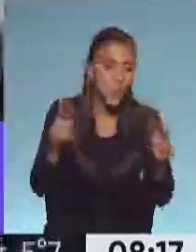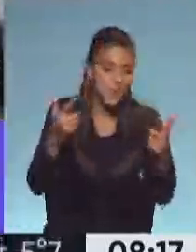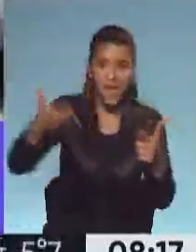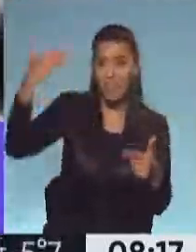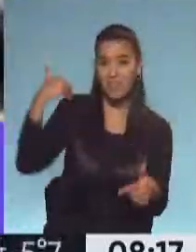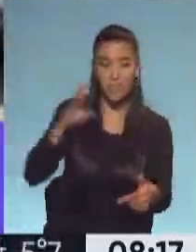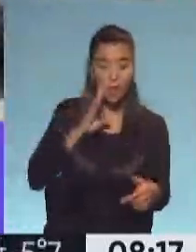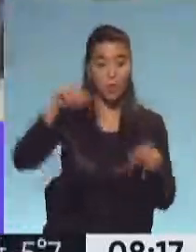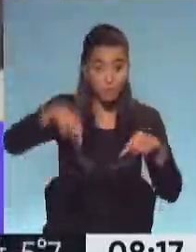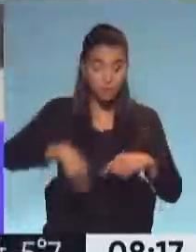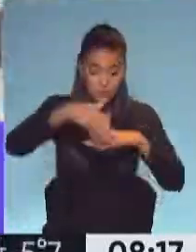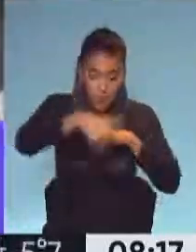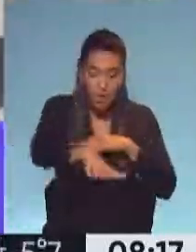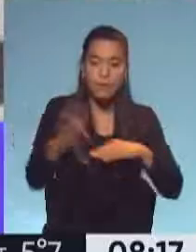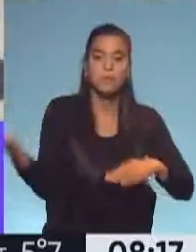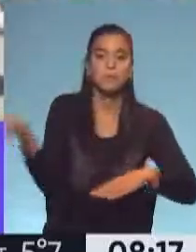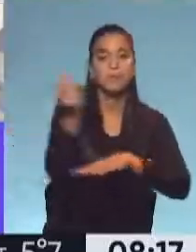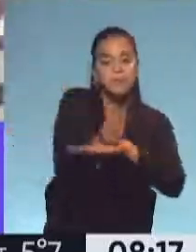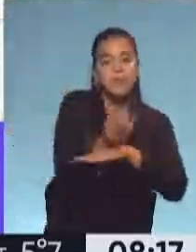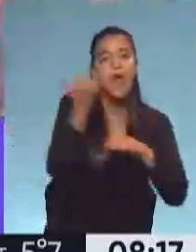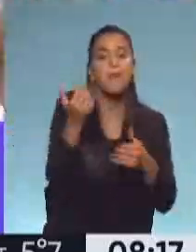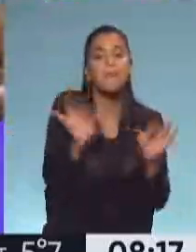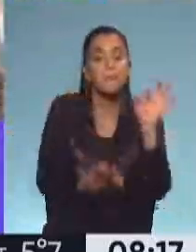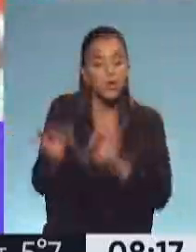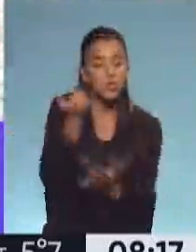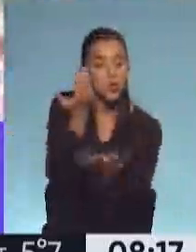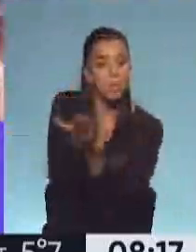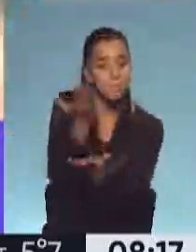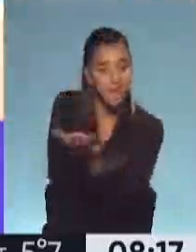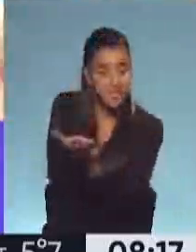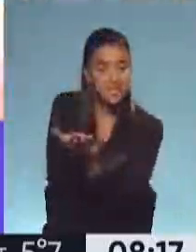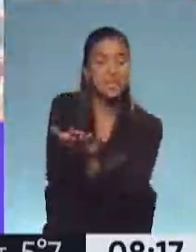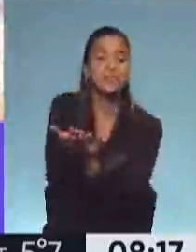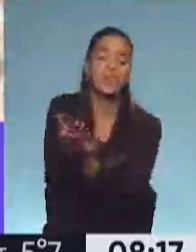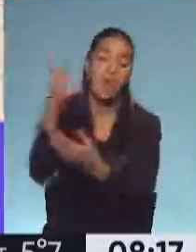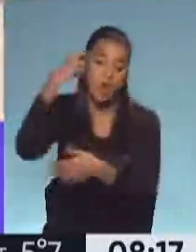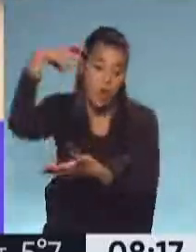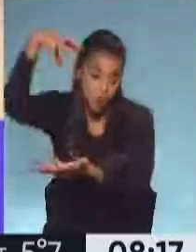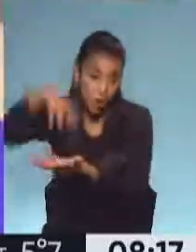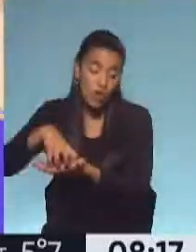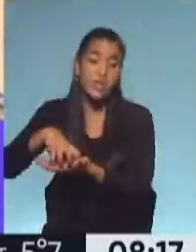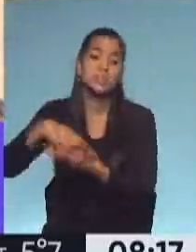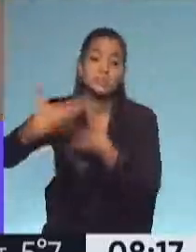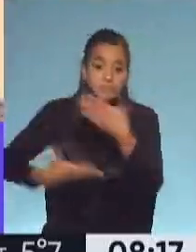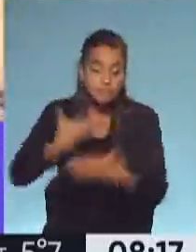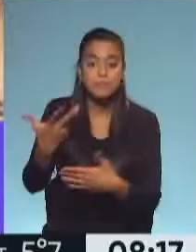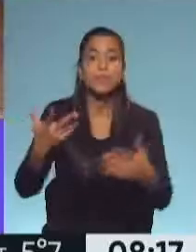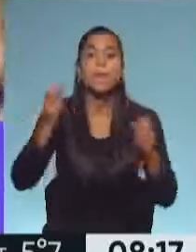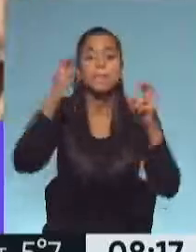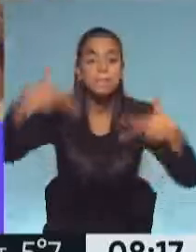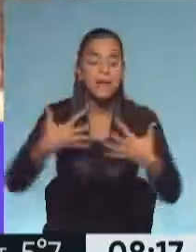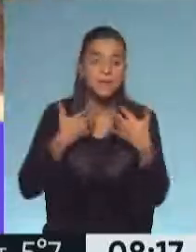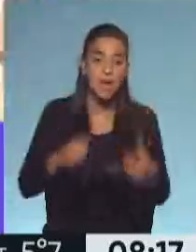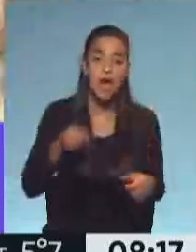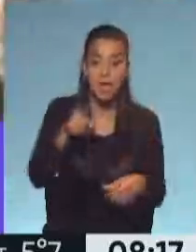Unidos y que a partir de justamente determinados proyectos que ha presentado en el Congreso y que ha llevado adelante como política sanitaria.